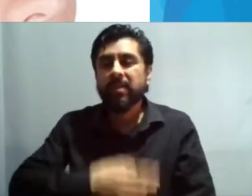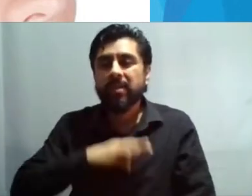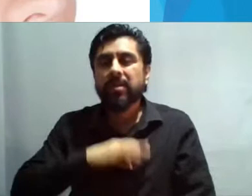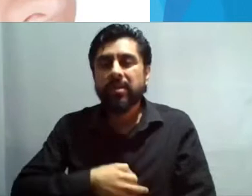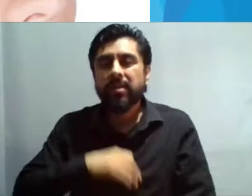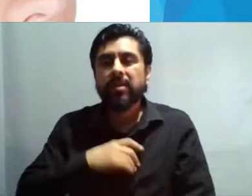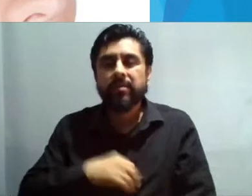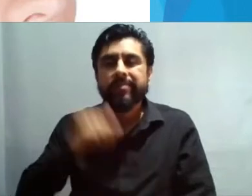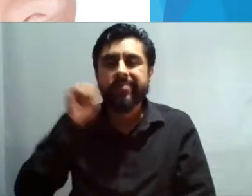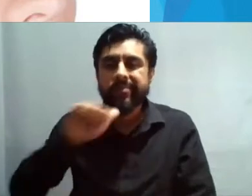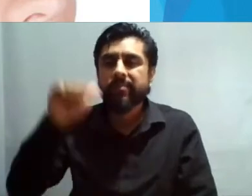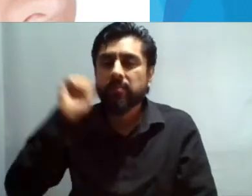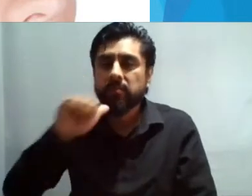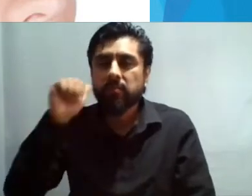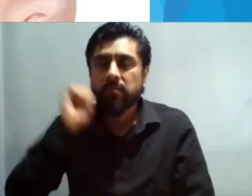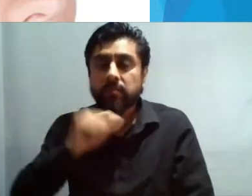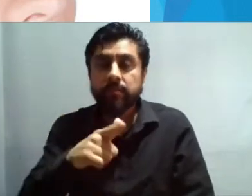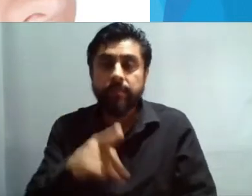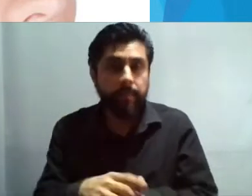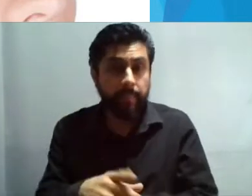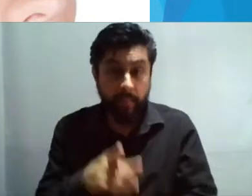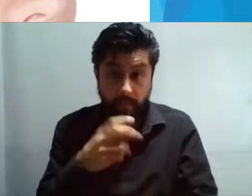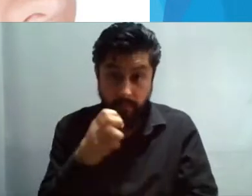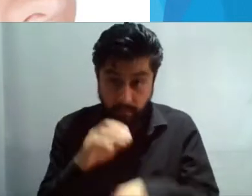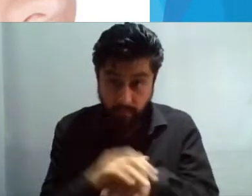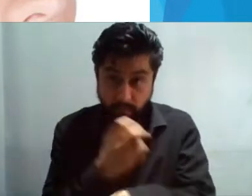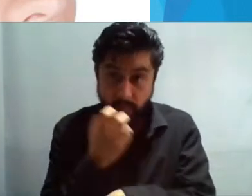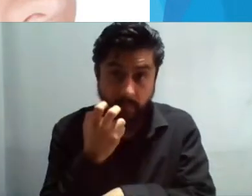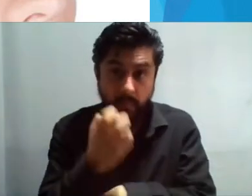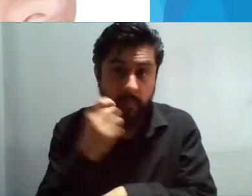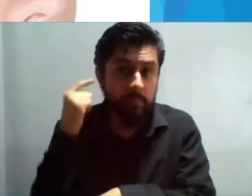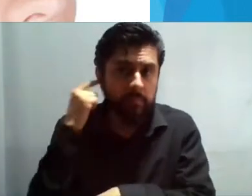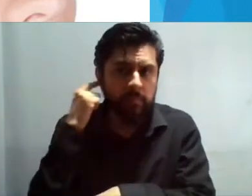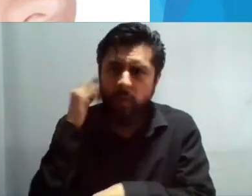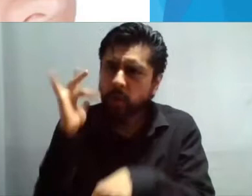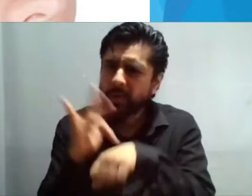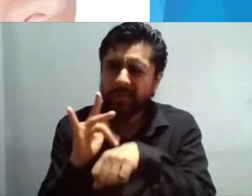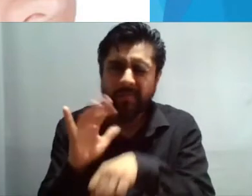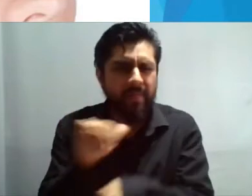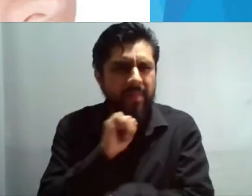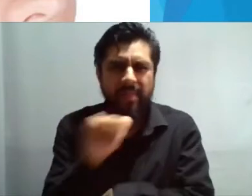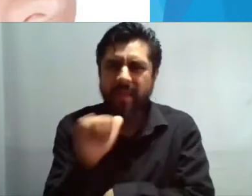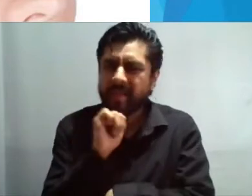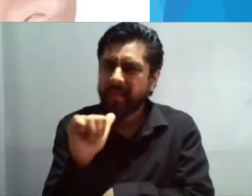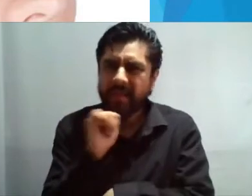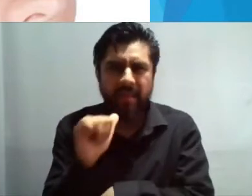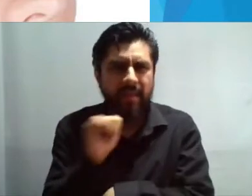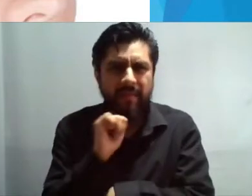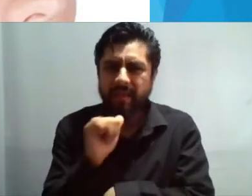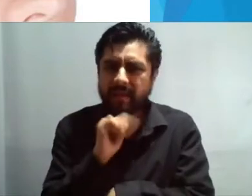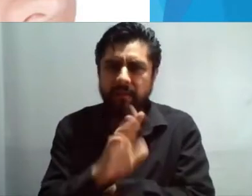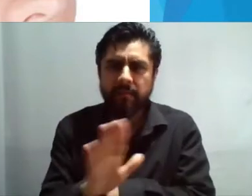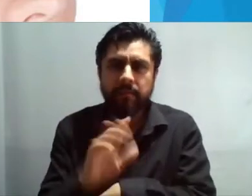no tocarlos, no meter nada, salvo la indicación del médico. Cuando todo esto ocurre, o cualquiera de estas, y se hace